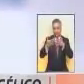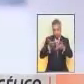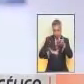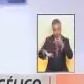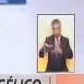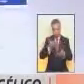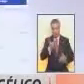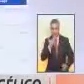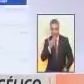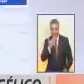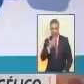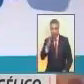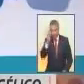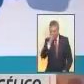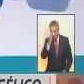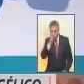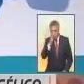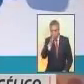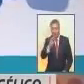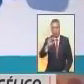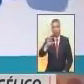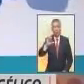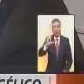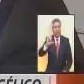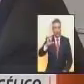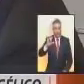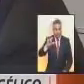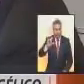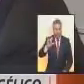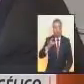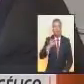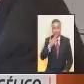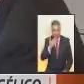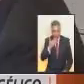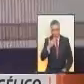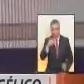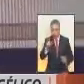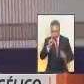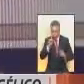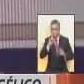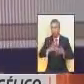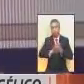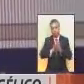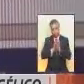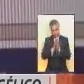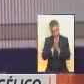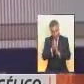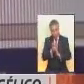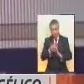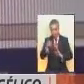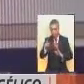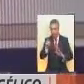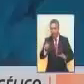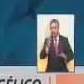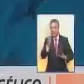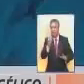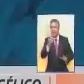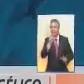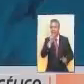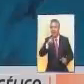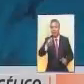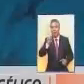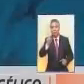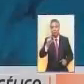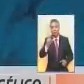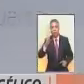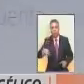Interacción también. No es Facebook ni Instagram, tampoco Tinder. Sí tiene un poco de todas ellas. Fraterna.com es la nueva red social